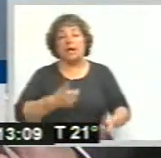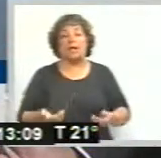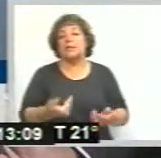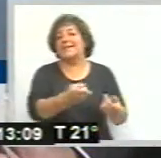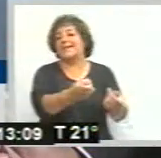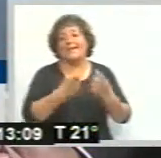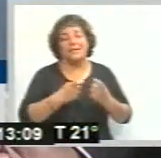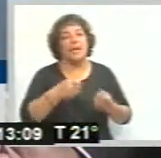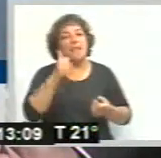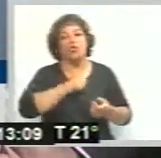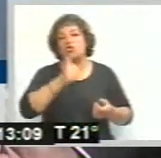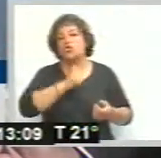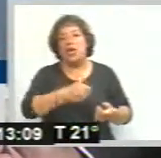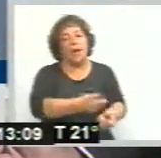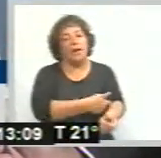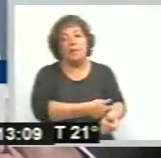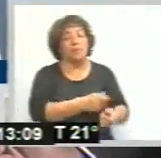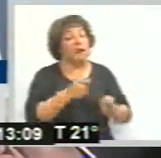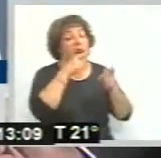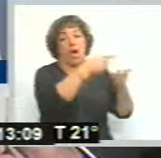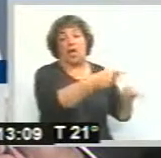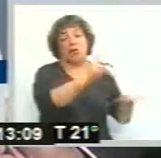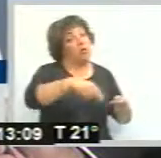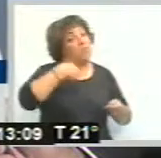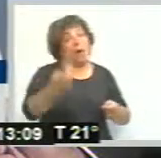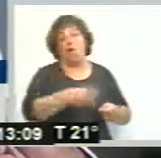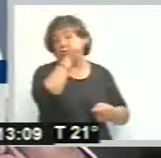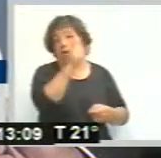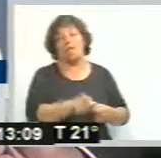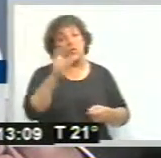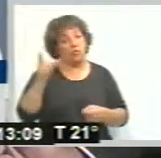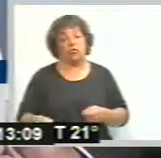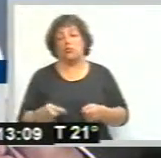necesitamos sangre para ellos y para otros pacientes que